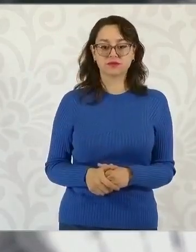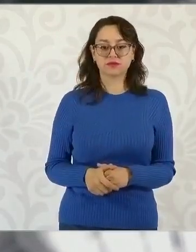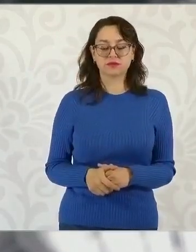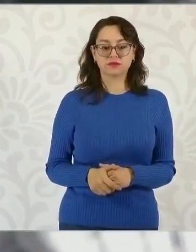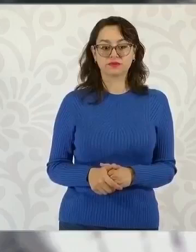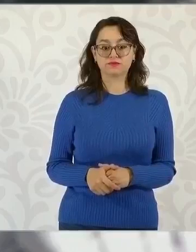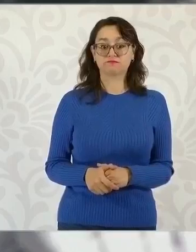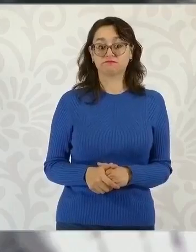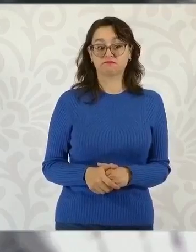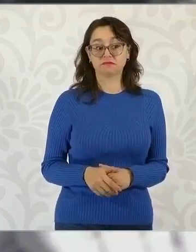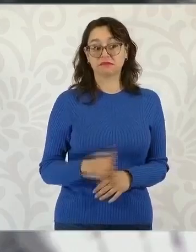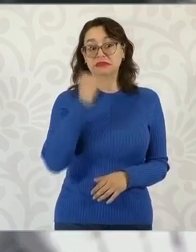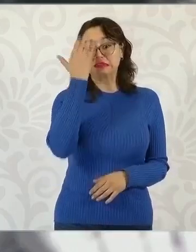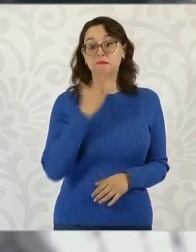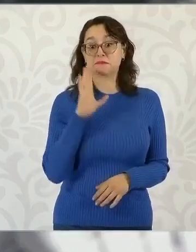en mal legado.